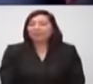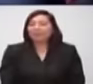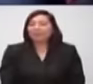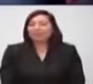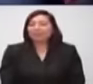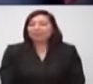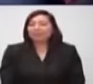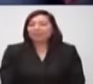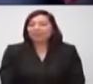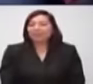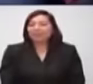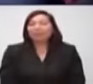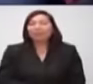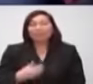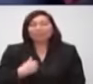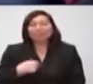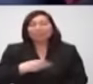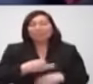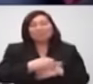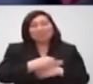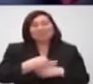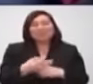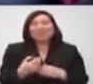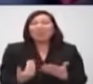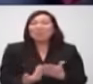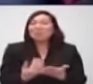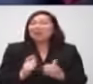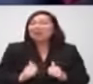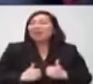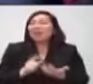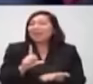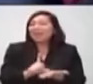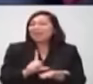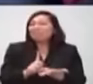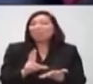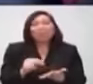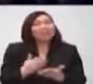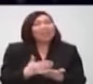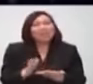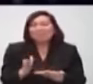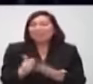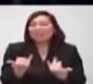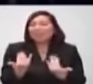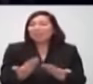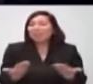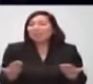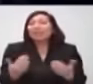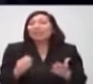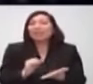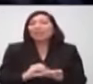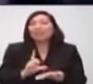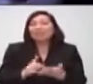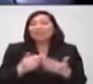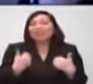Presidente, usted sabe, bueno, somos de provincias, digamos, nuevos en Lima, pero de todas maneras no somos ajenos a esa realidad que Lima